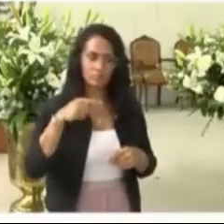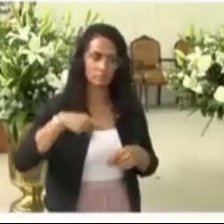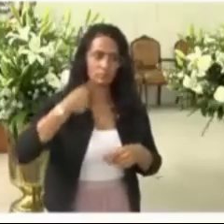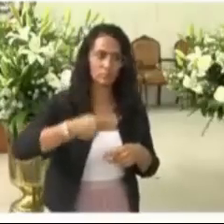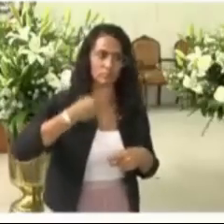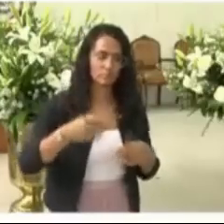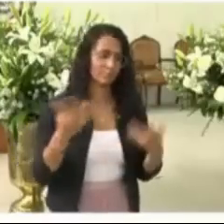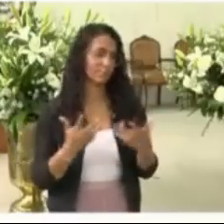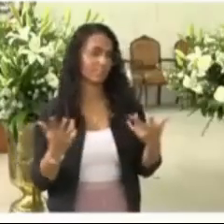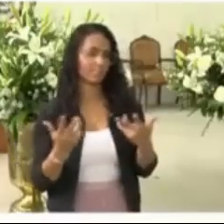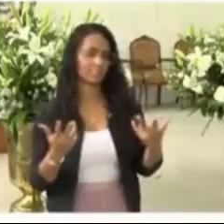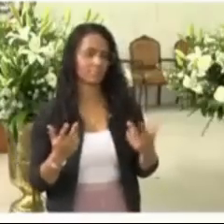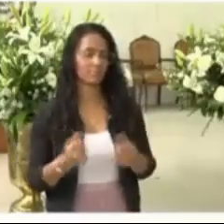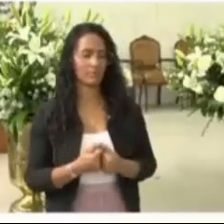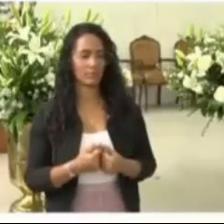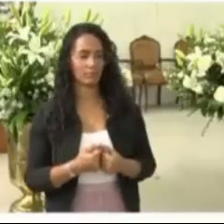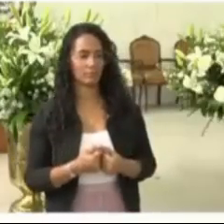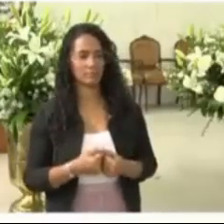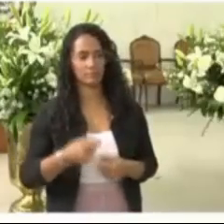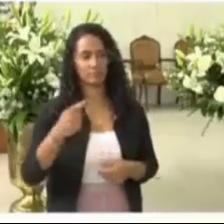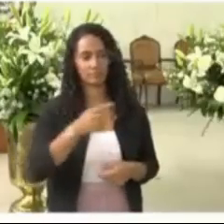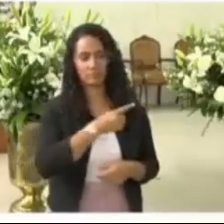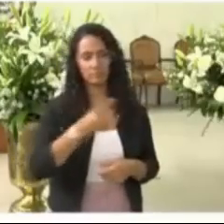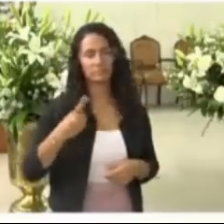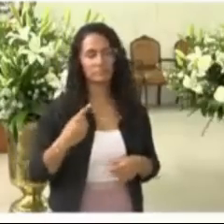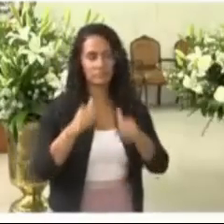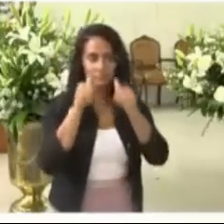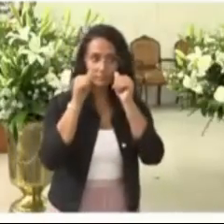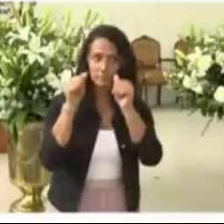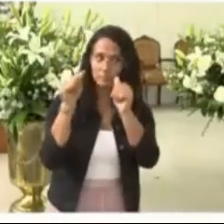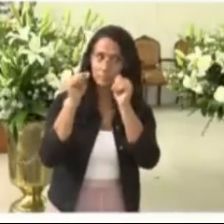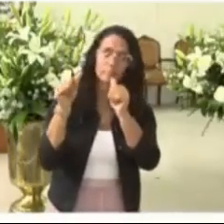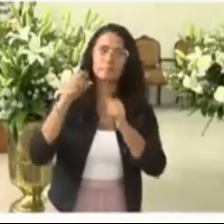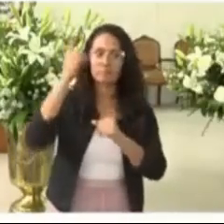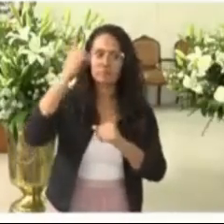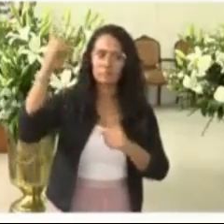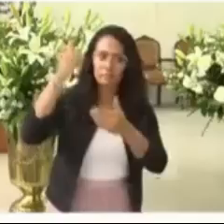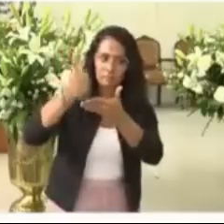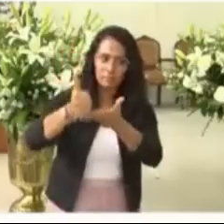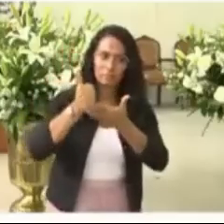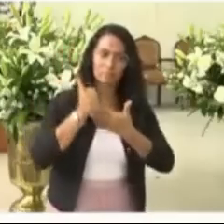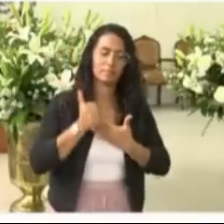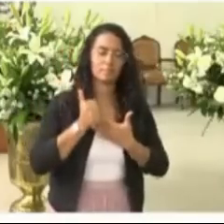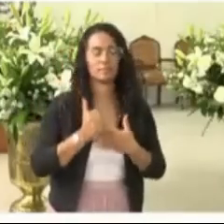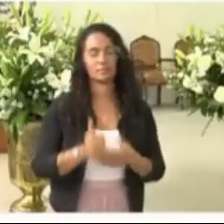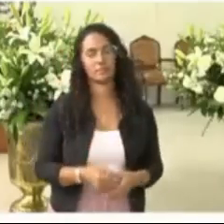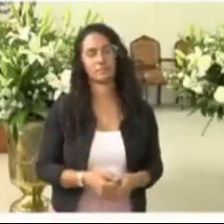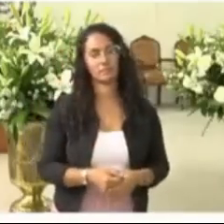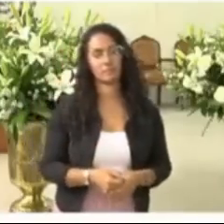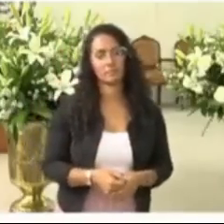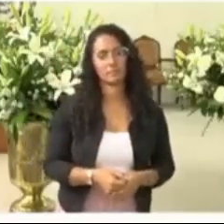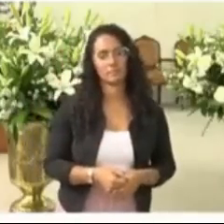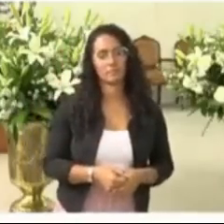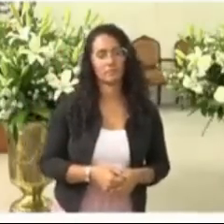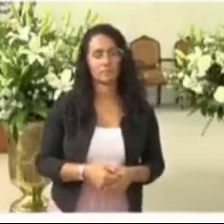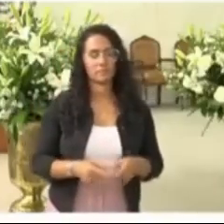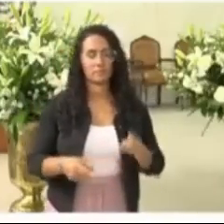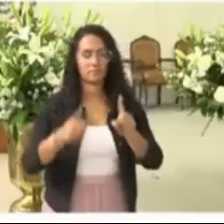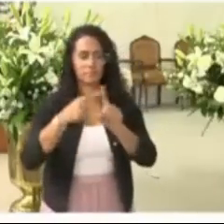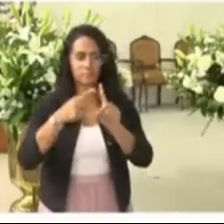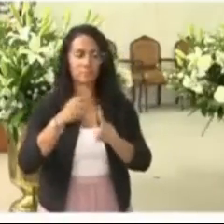Asimismo, una hermana se acercó también con un servidor para decirme: hermano, tengo un hijo